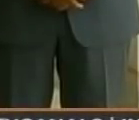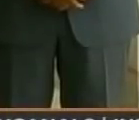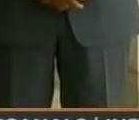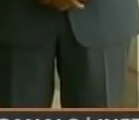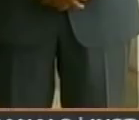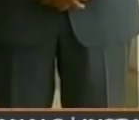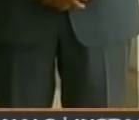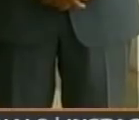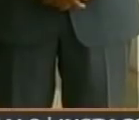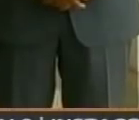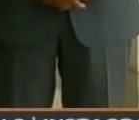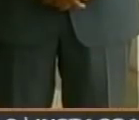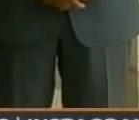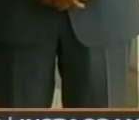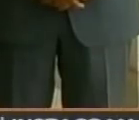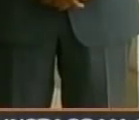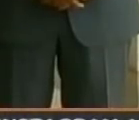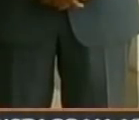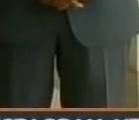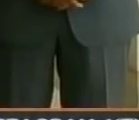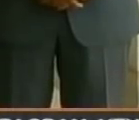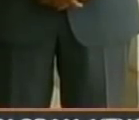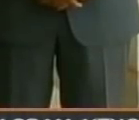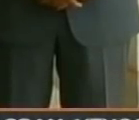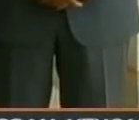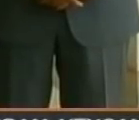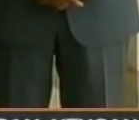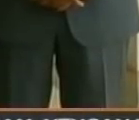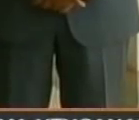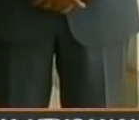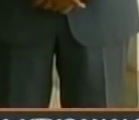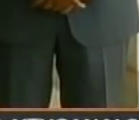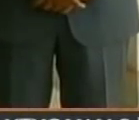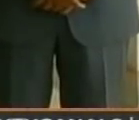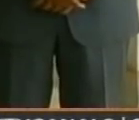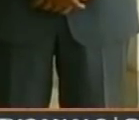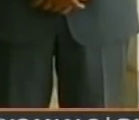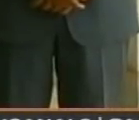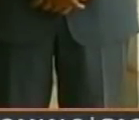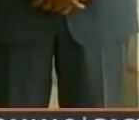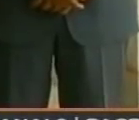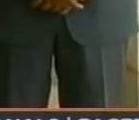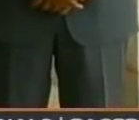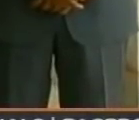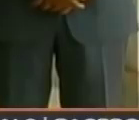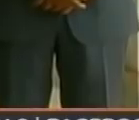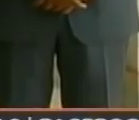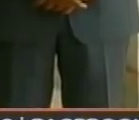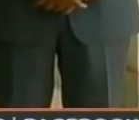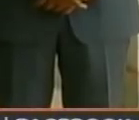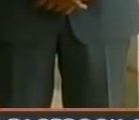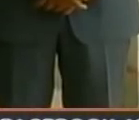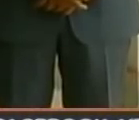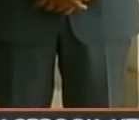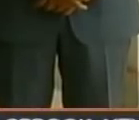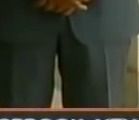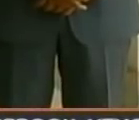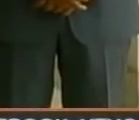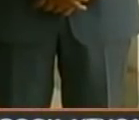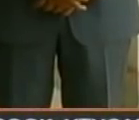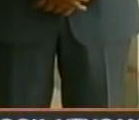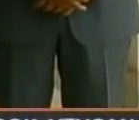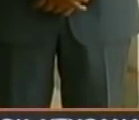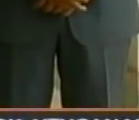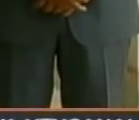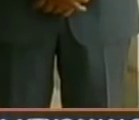eso es un honor para Venezuela, para el presidente Nicolás Maduro, presidente de los